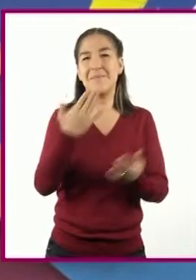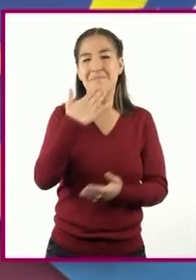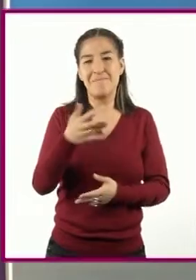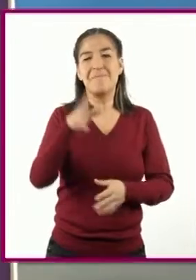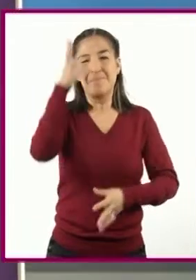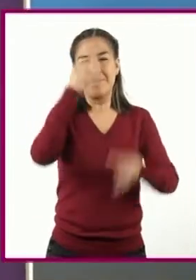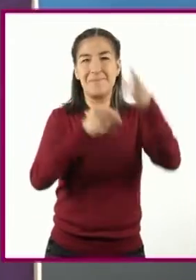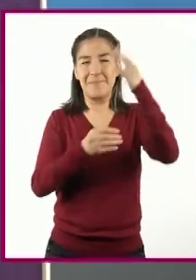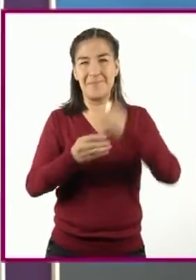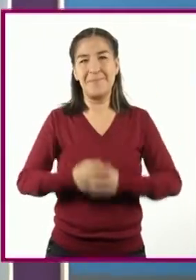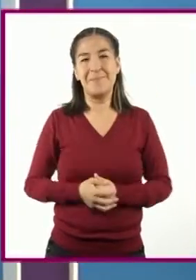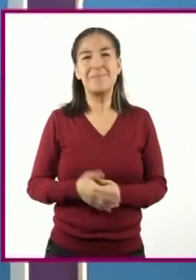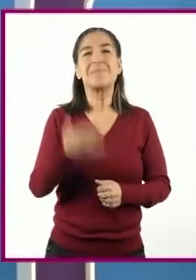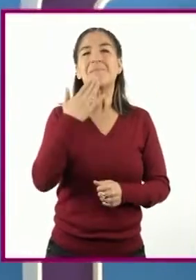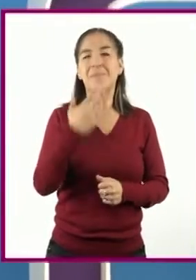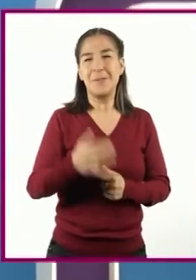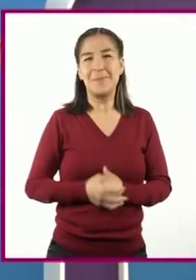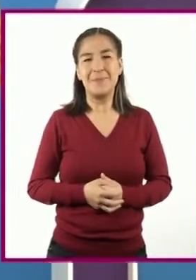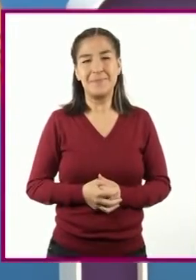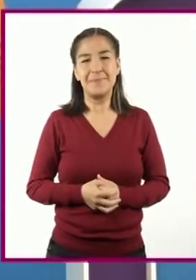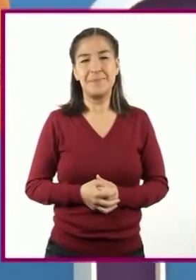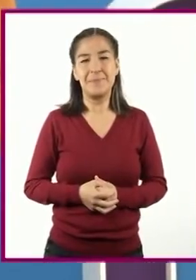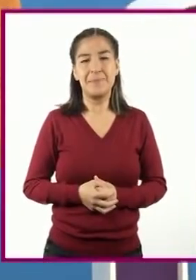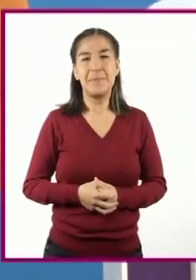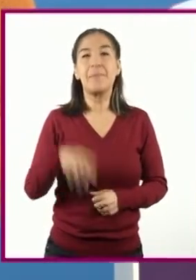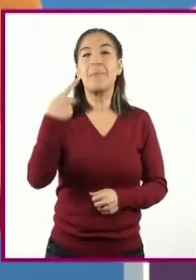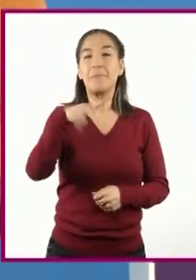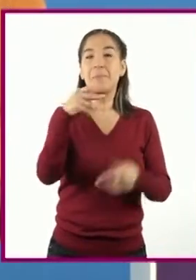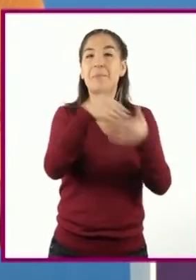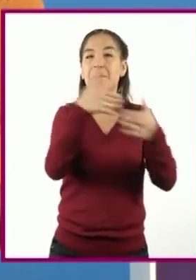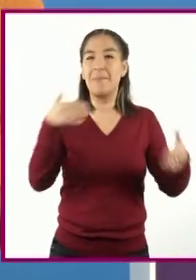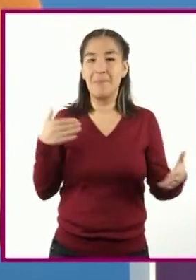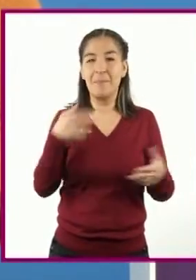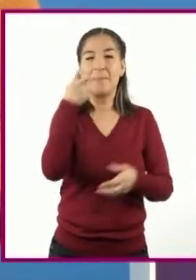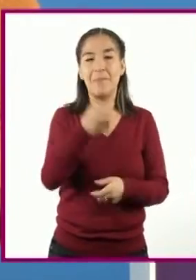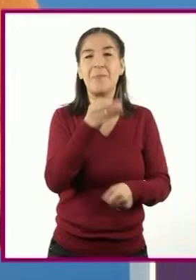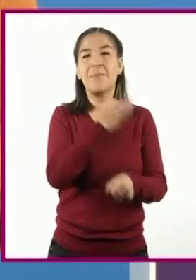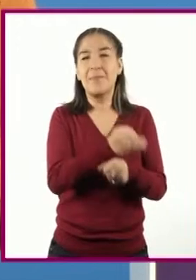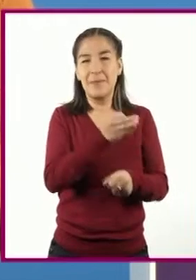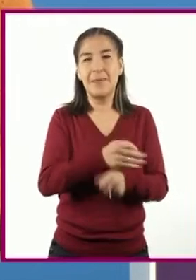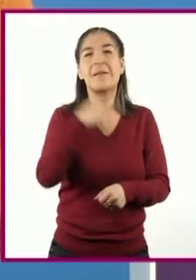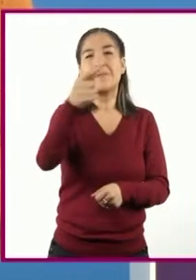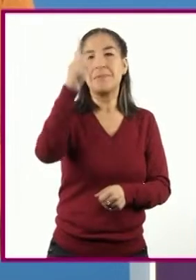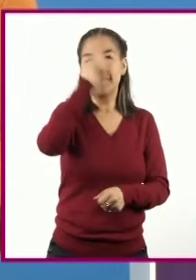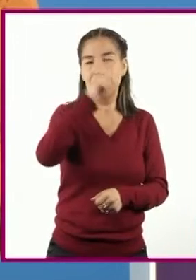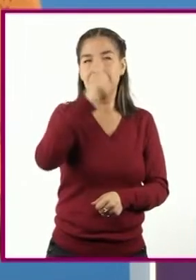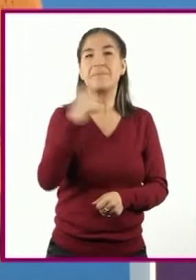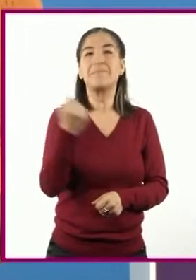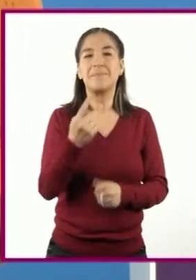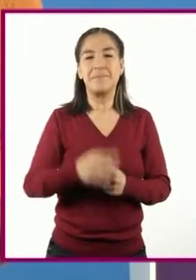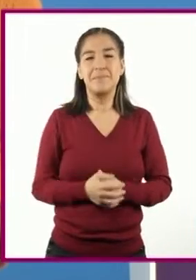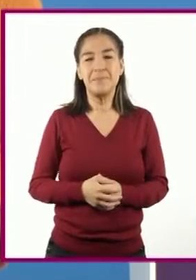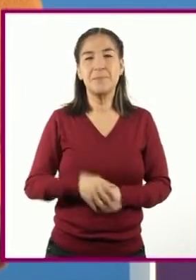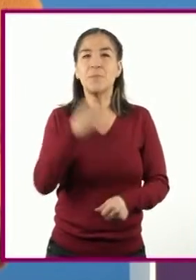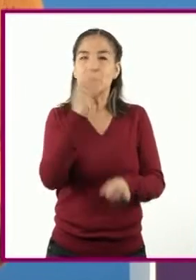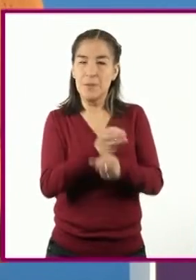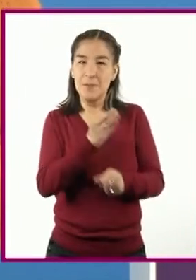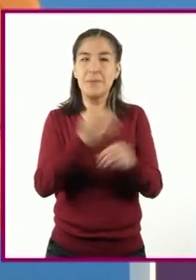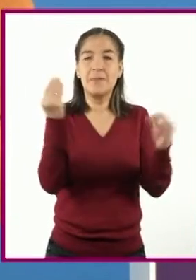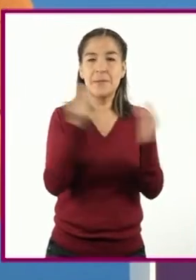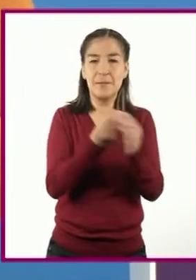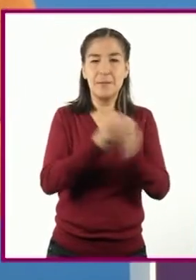enriquecedora. Muy bien, Nadia. Pero antes de eso, les recomendamos que, a lo largo de la